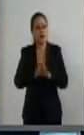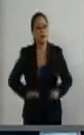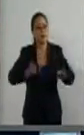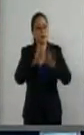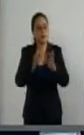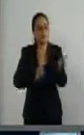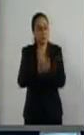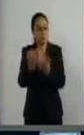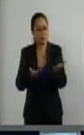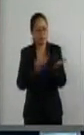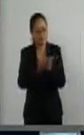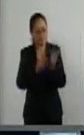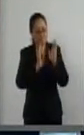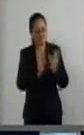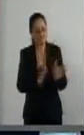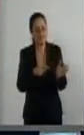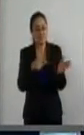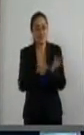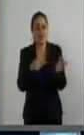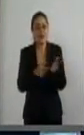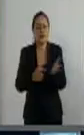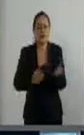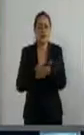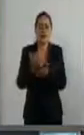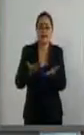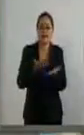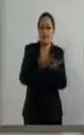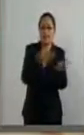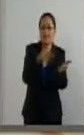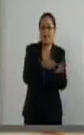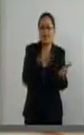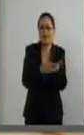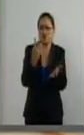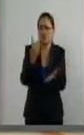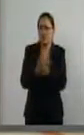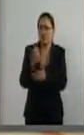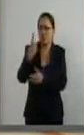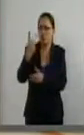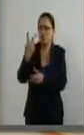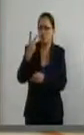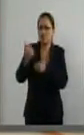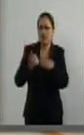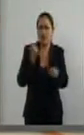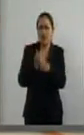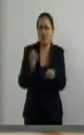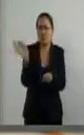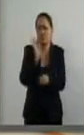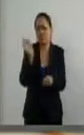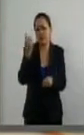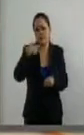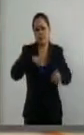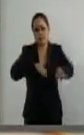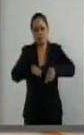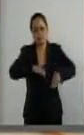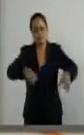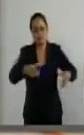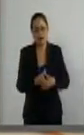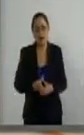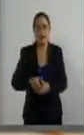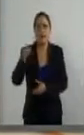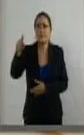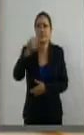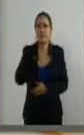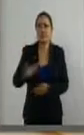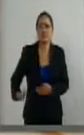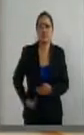dictamen. Un dictamen pues que no solamente ha implicado un año o dos desde que el famoso decálogo del presidente